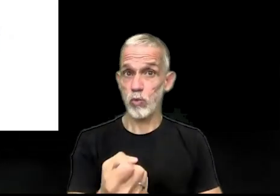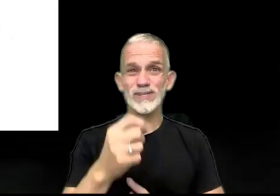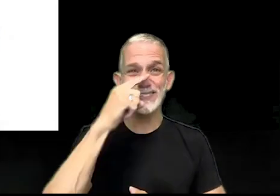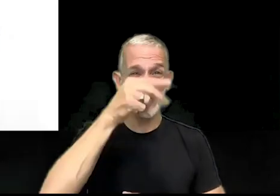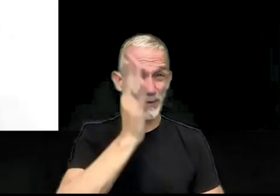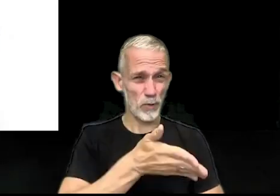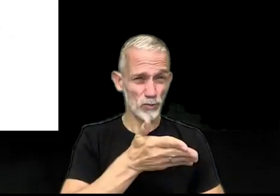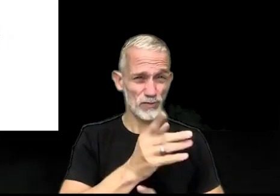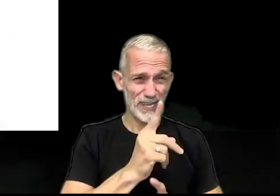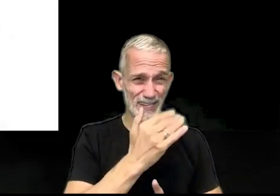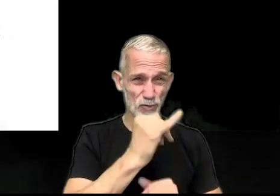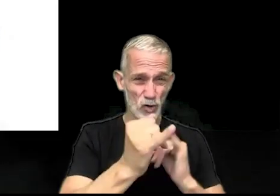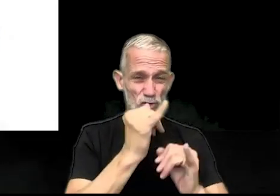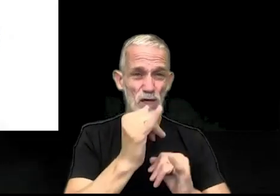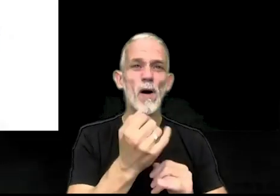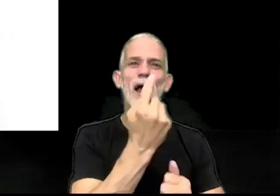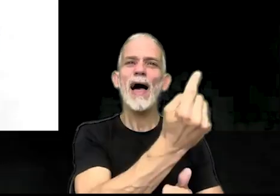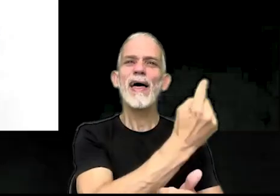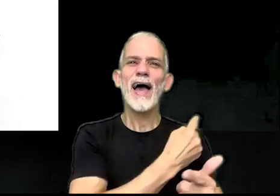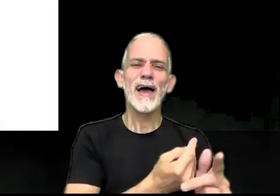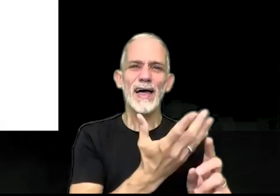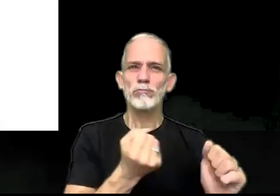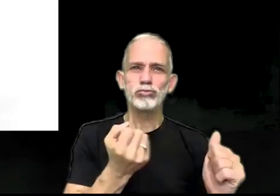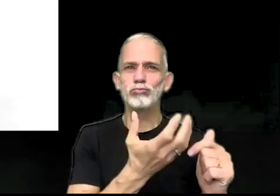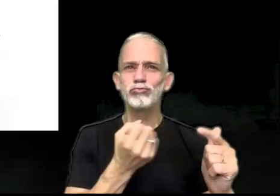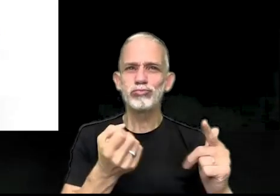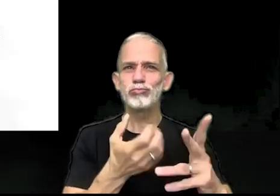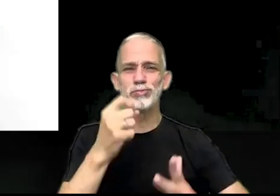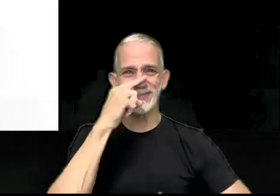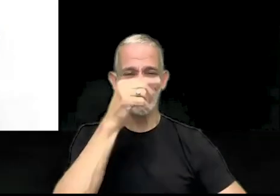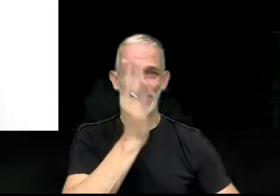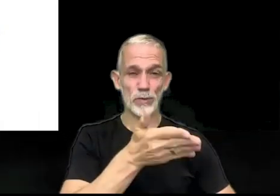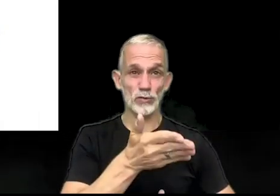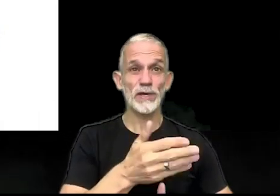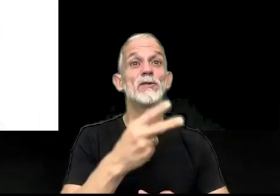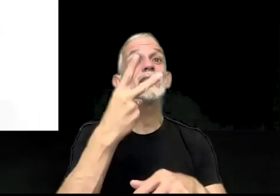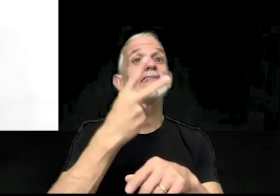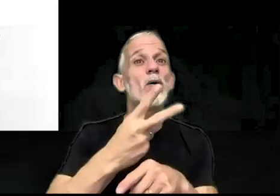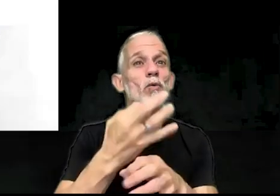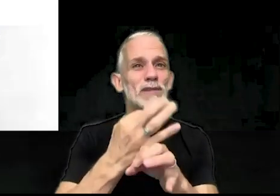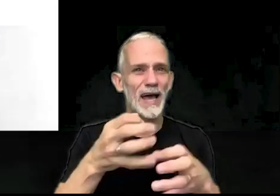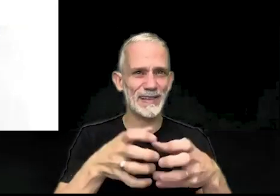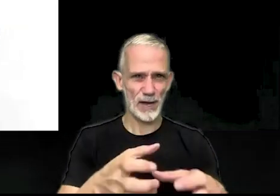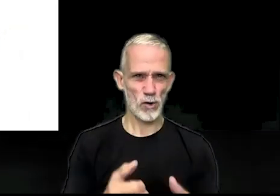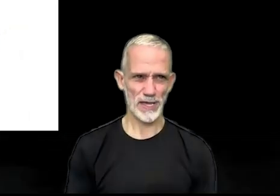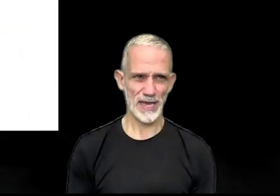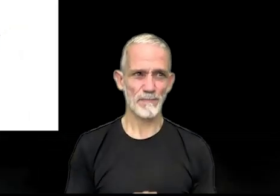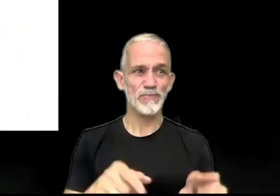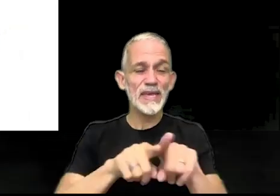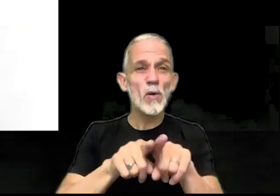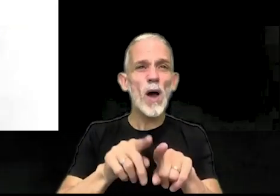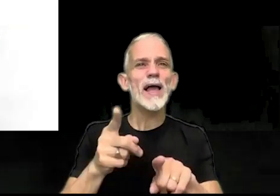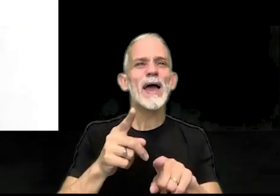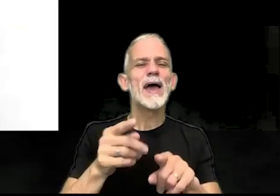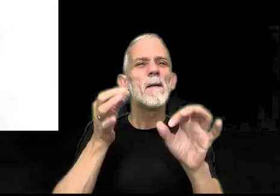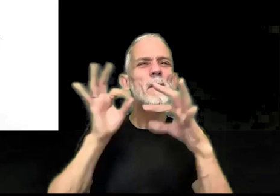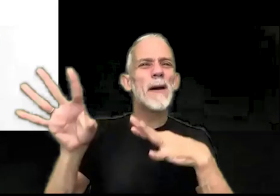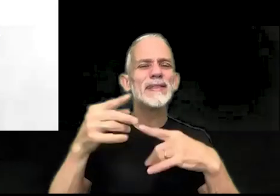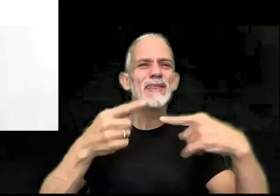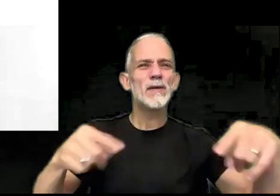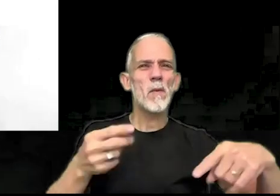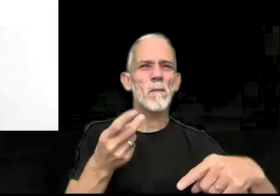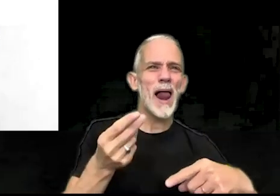del 7% con cada retiro, es una renta de segunda categoría. Al igual que la enajenación de